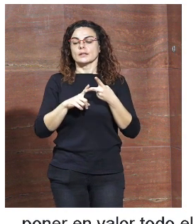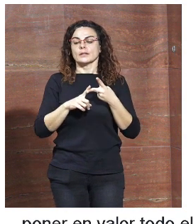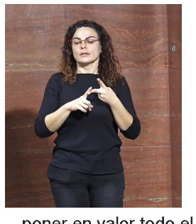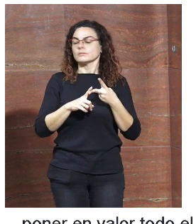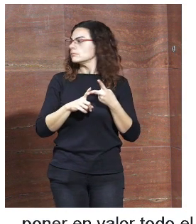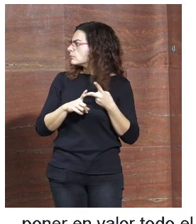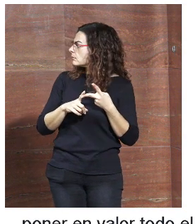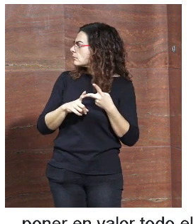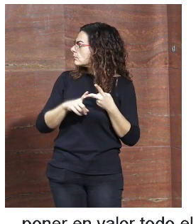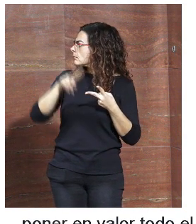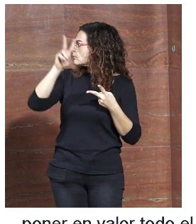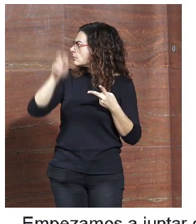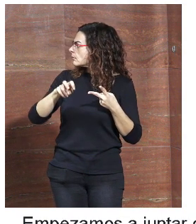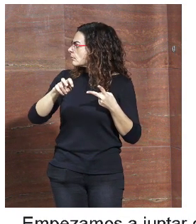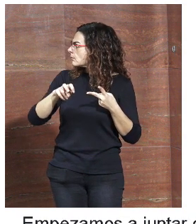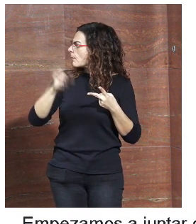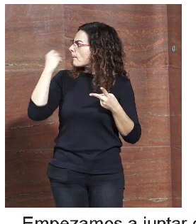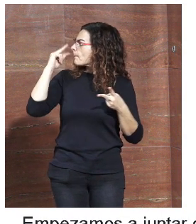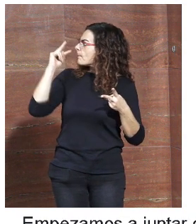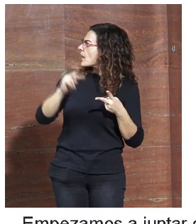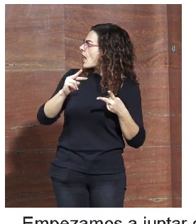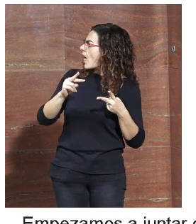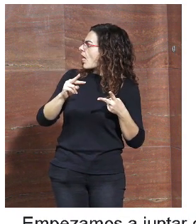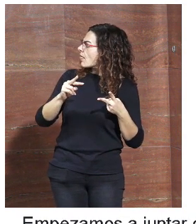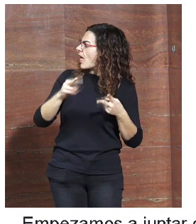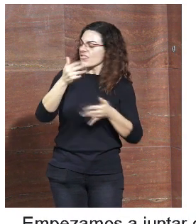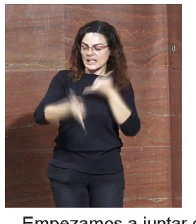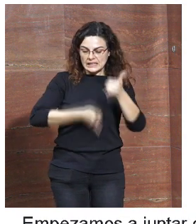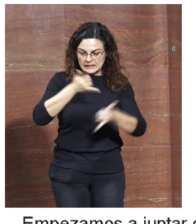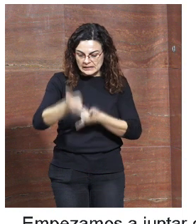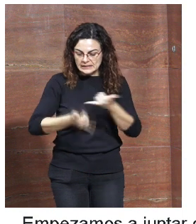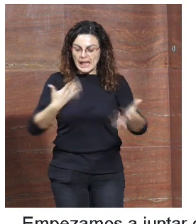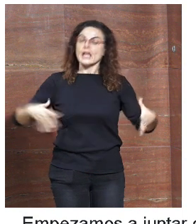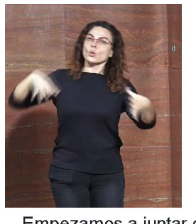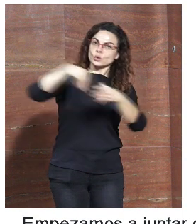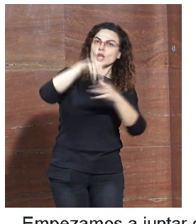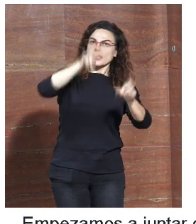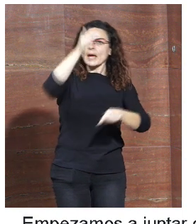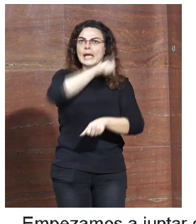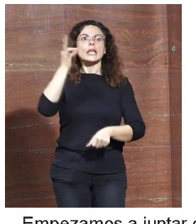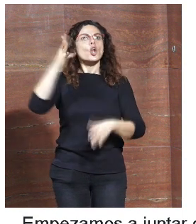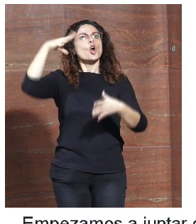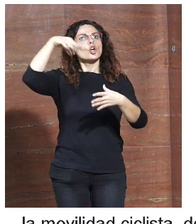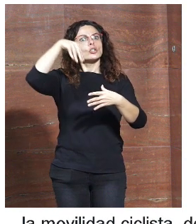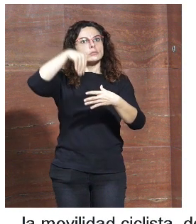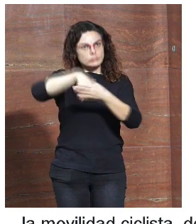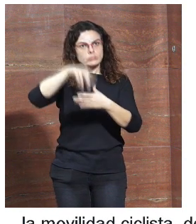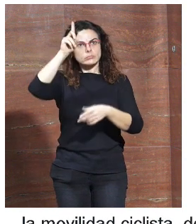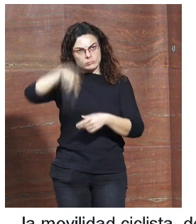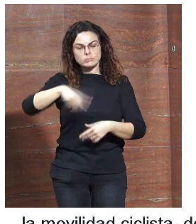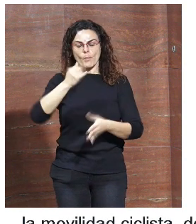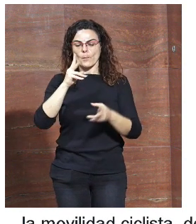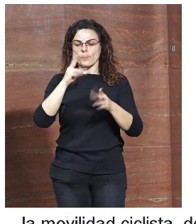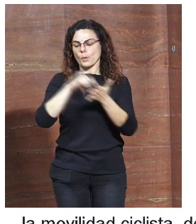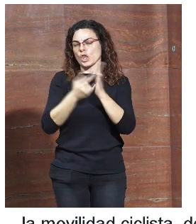ciclista, desde la perspectiva también inclusiva y teniendo en cuenta el sesgo de género que también hay, que justo también se hizo un proyecto de